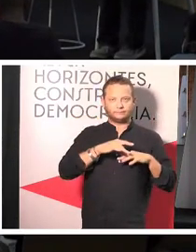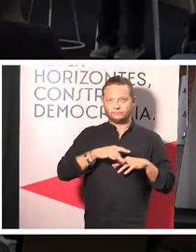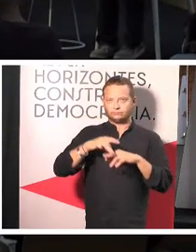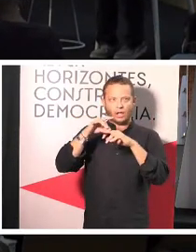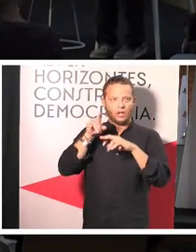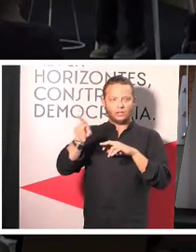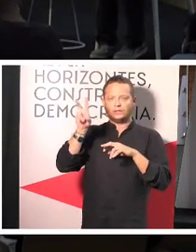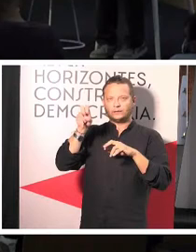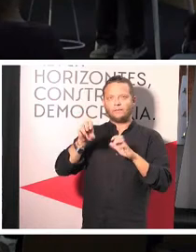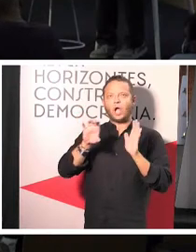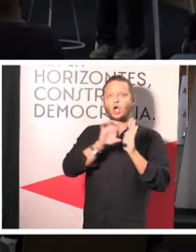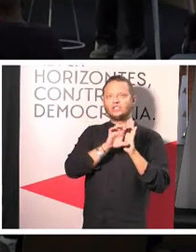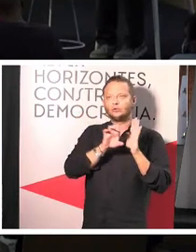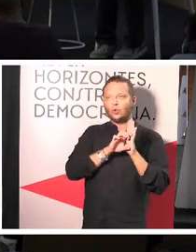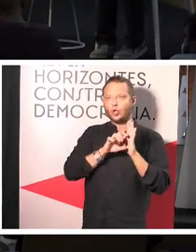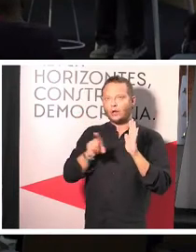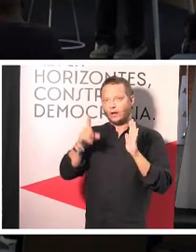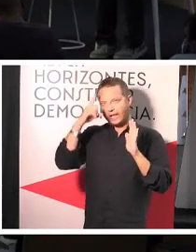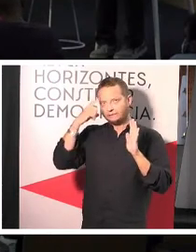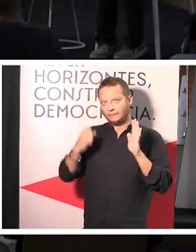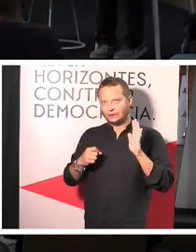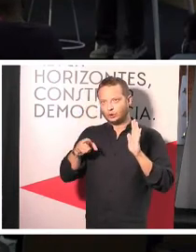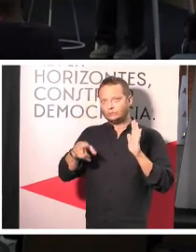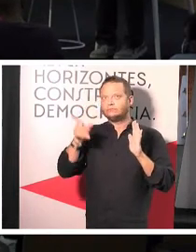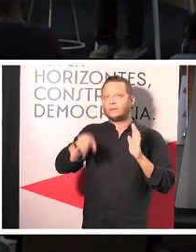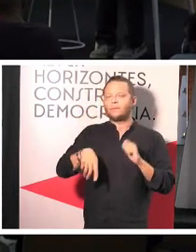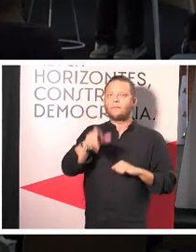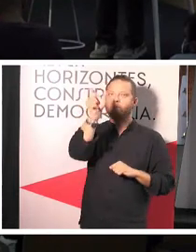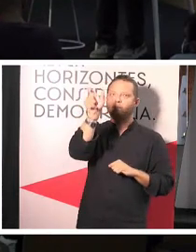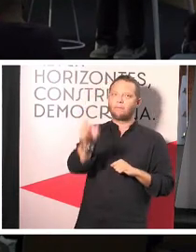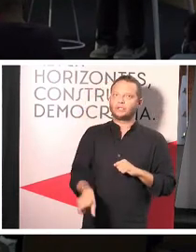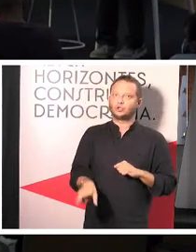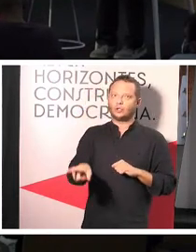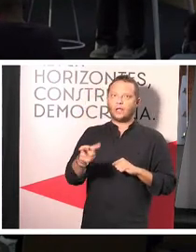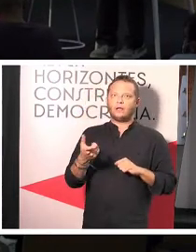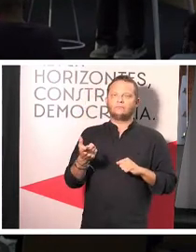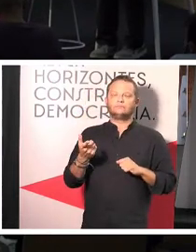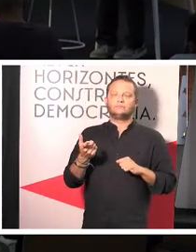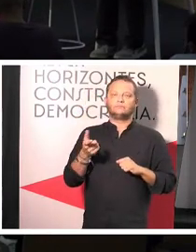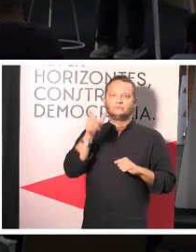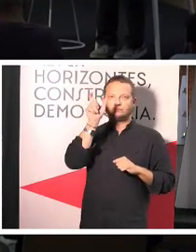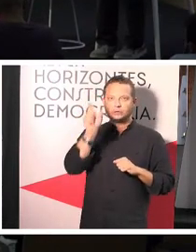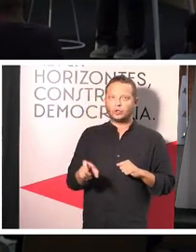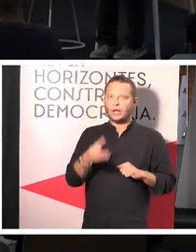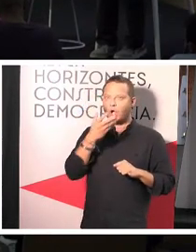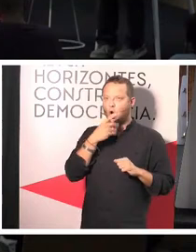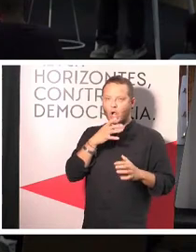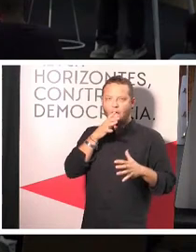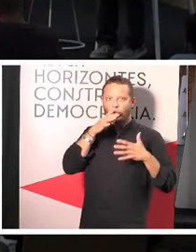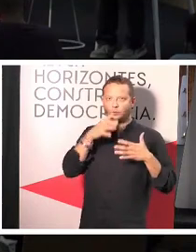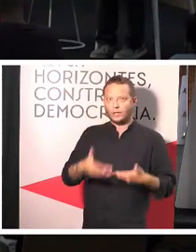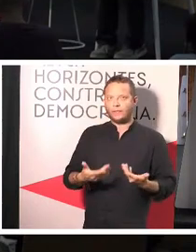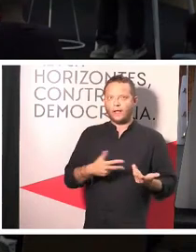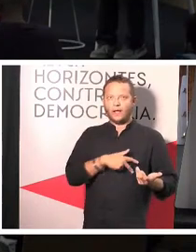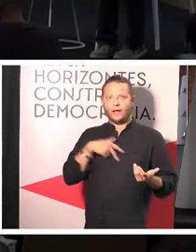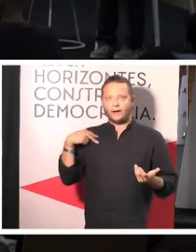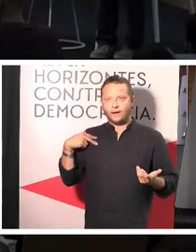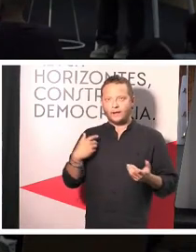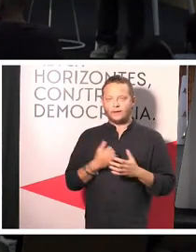temas constitucionales, yo diría que es una persona también muy versada en la actualidad en